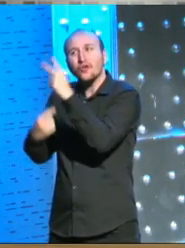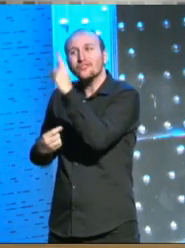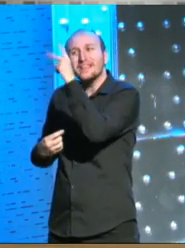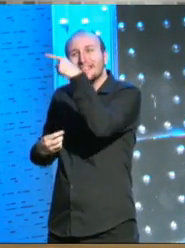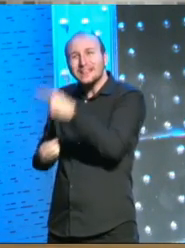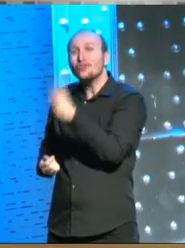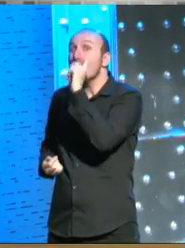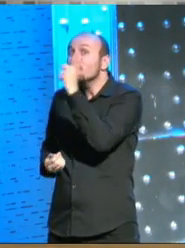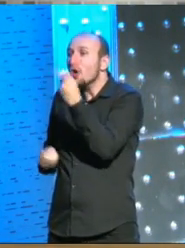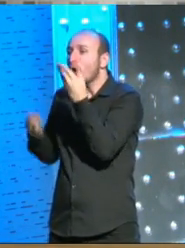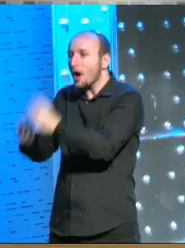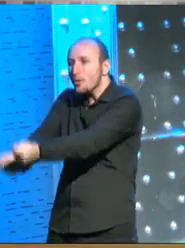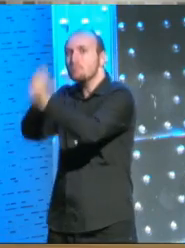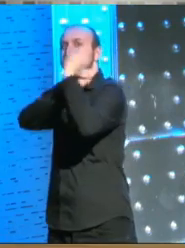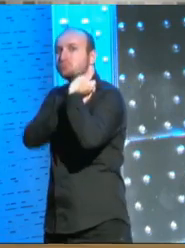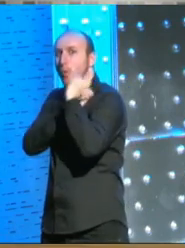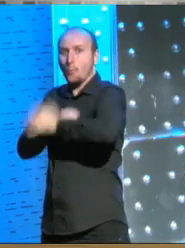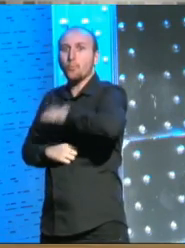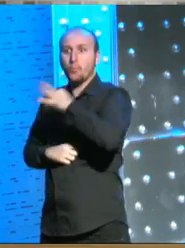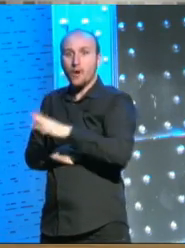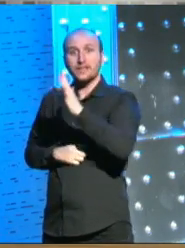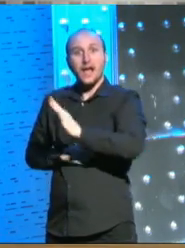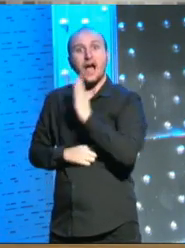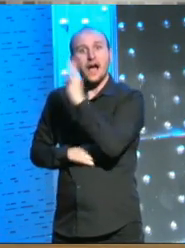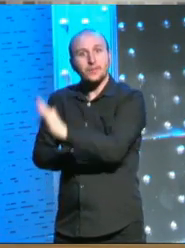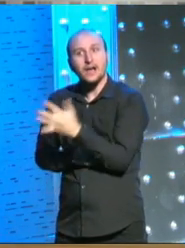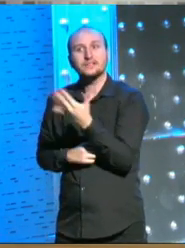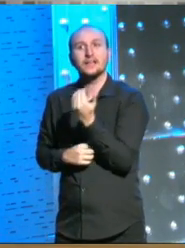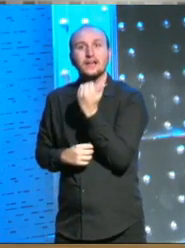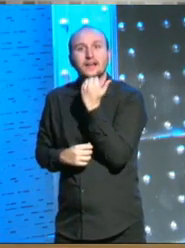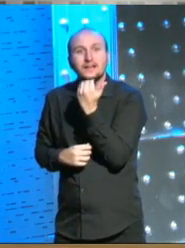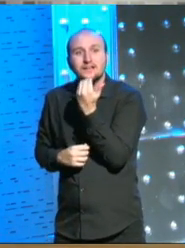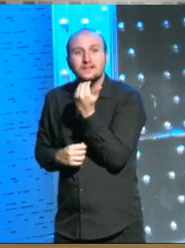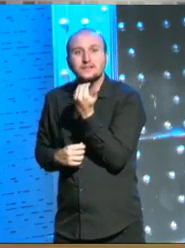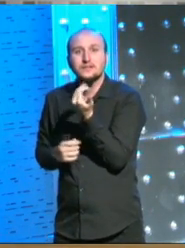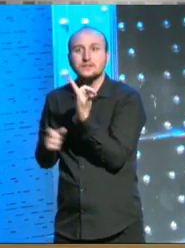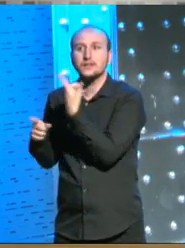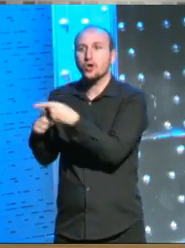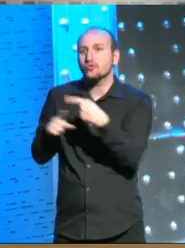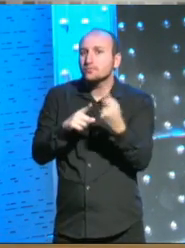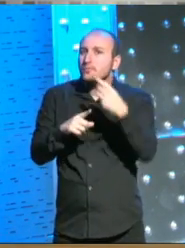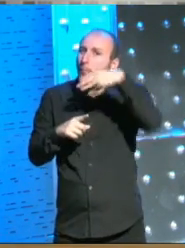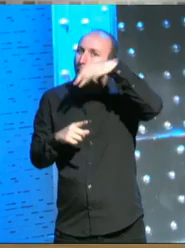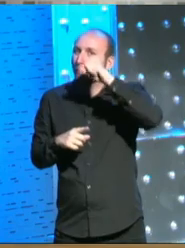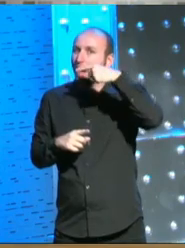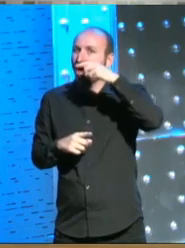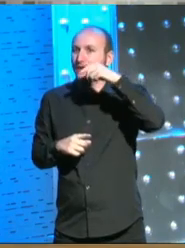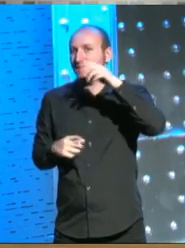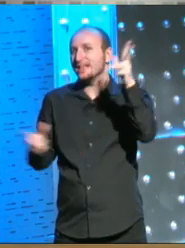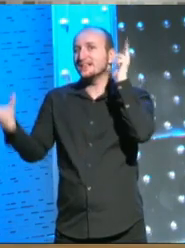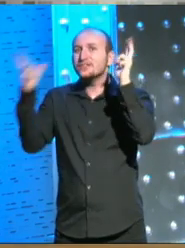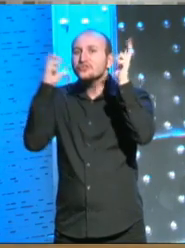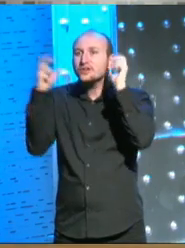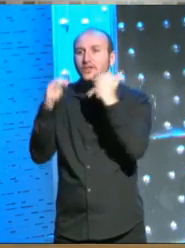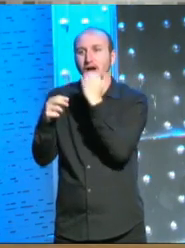se puede llevar al hombro, fijaros, y además puede ir sincrónico con el magnetófono Nagra, el sonido es sincrónico, ¿eh?